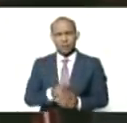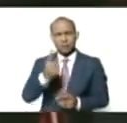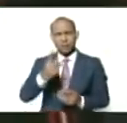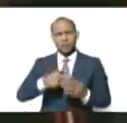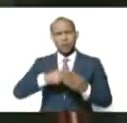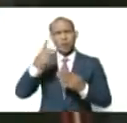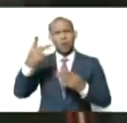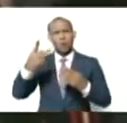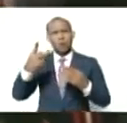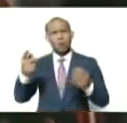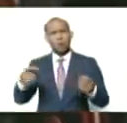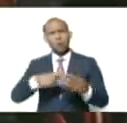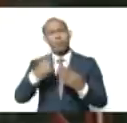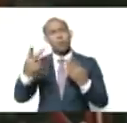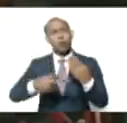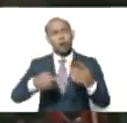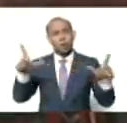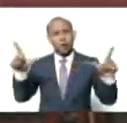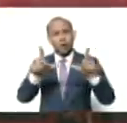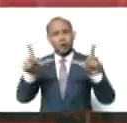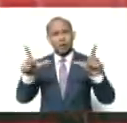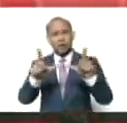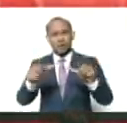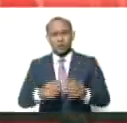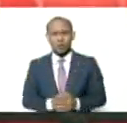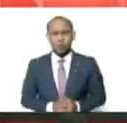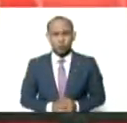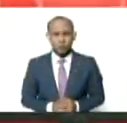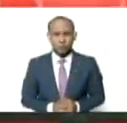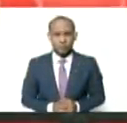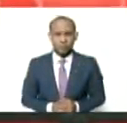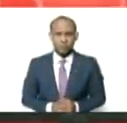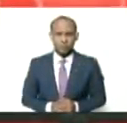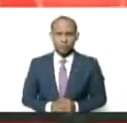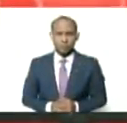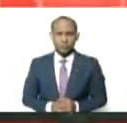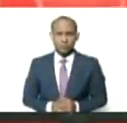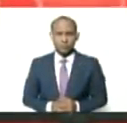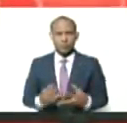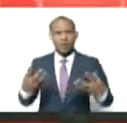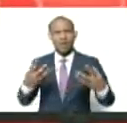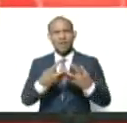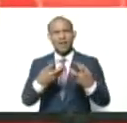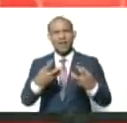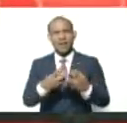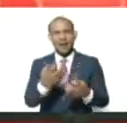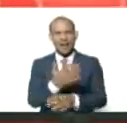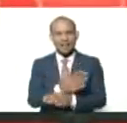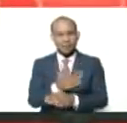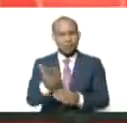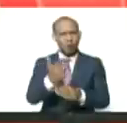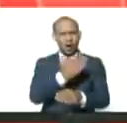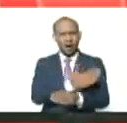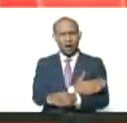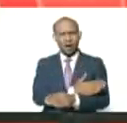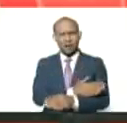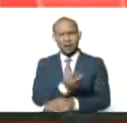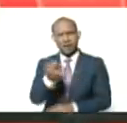de televisión, ¿no era? Que dirigía Winston Vallenilla. La guerra de los sexos, ¿se acuerda?